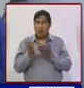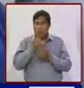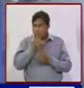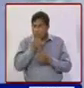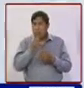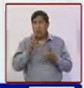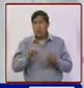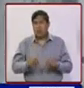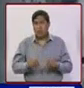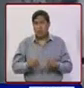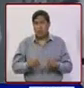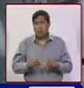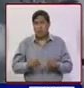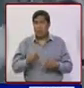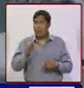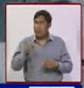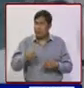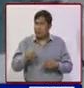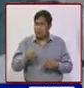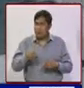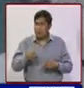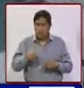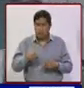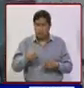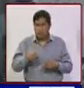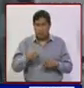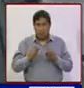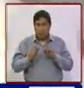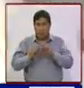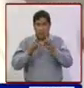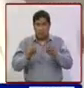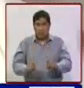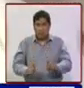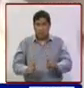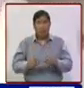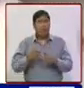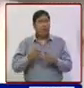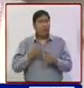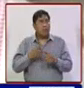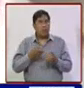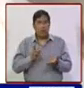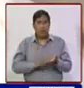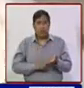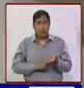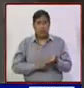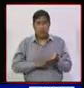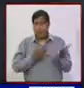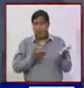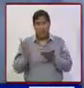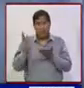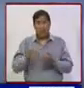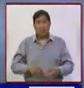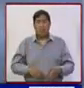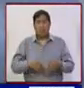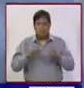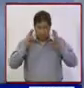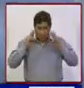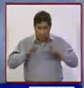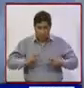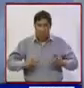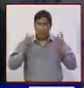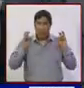callado. Si nos tenía que preguntar primero, teníamos que germar para que le lleven a la defensoría.